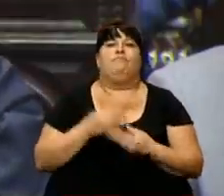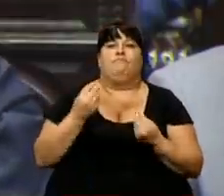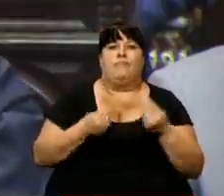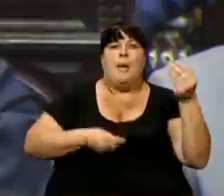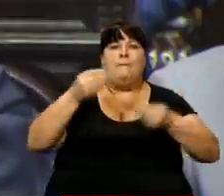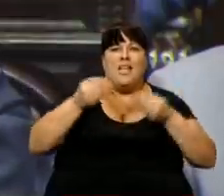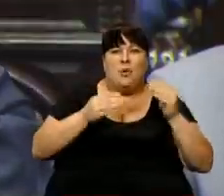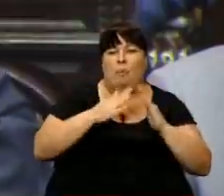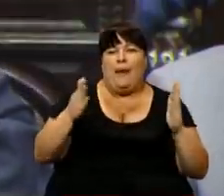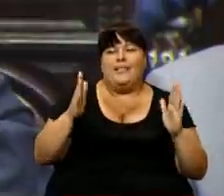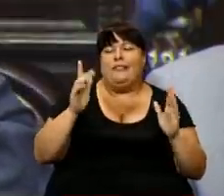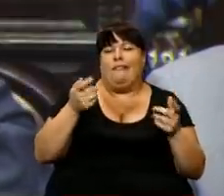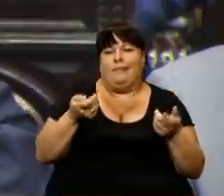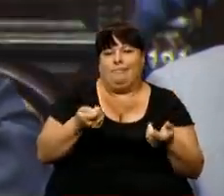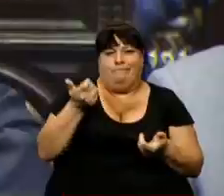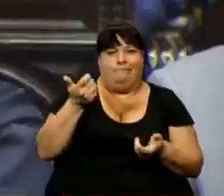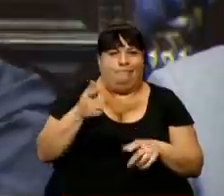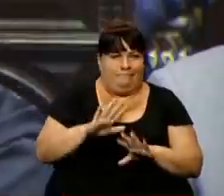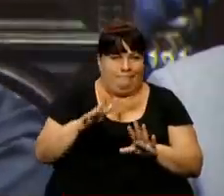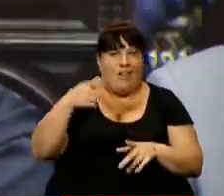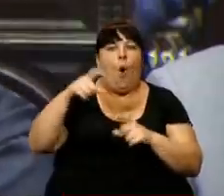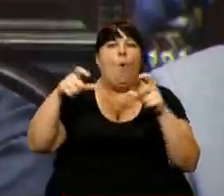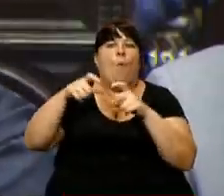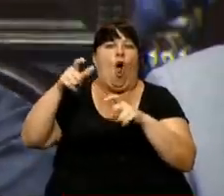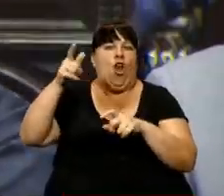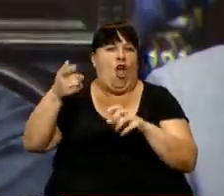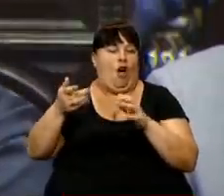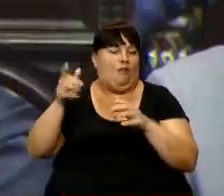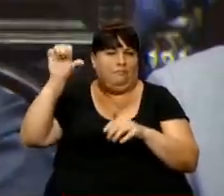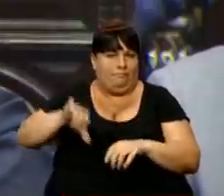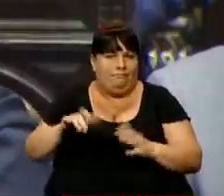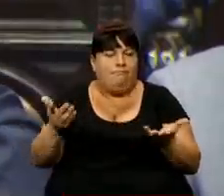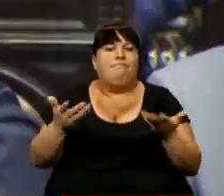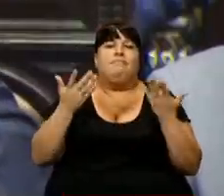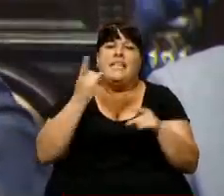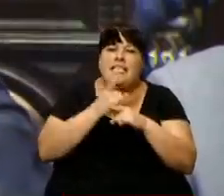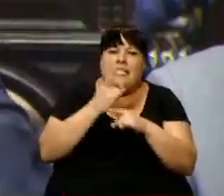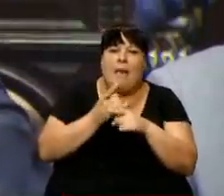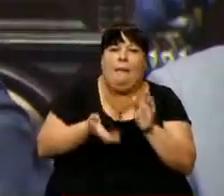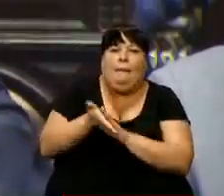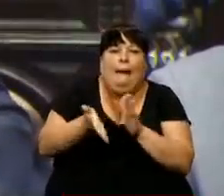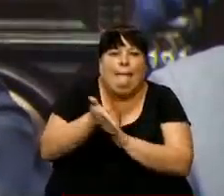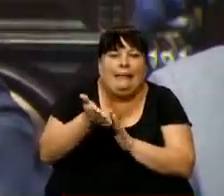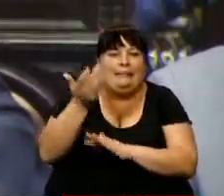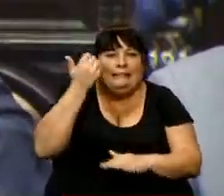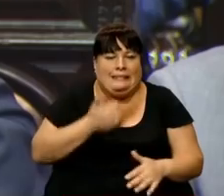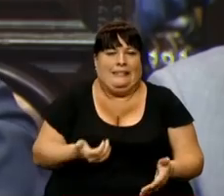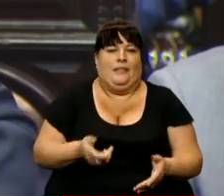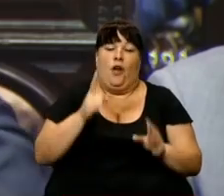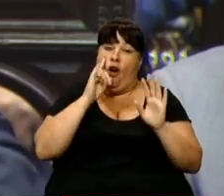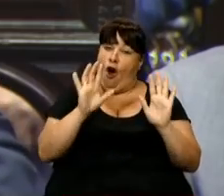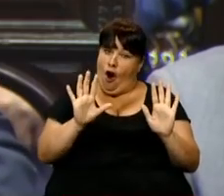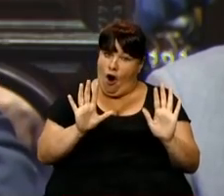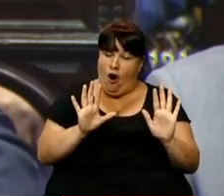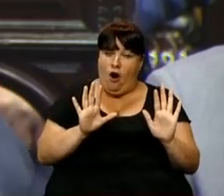el presupuesto duró menos que el idilio con los bonistas. Siempre estamos llegando. Y